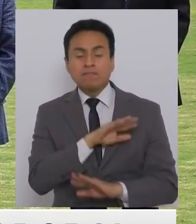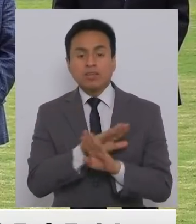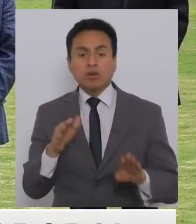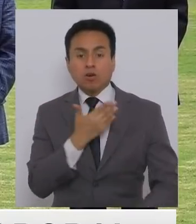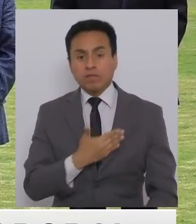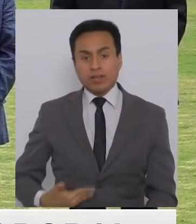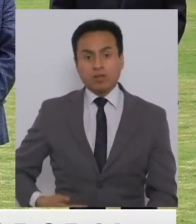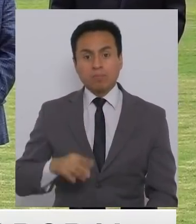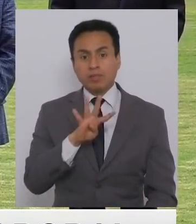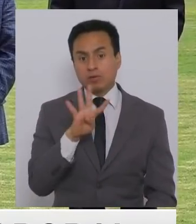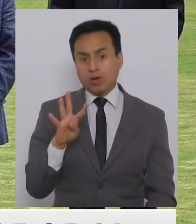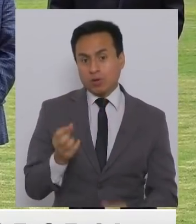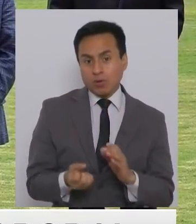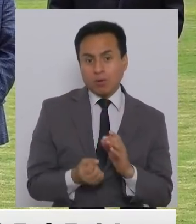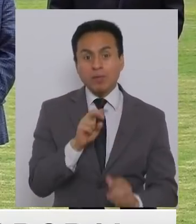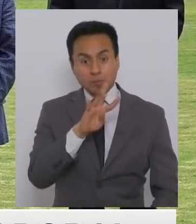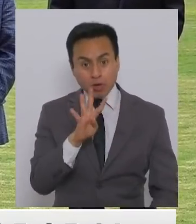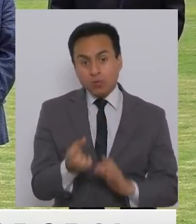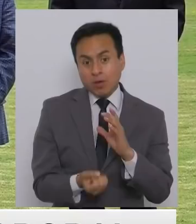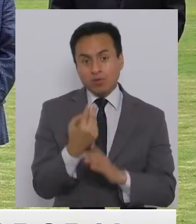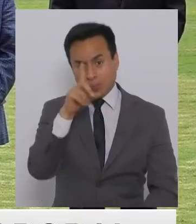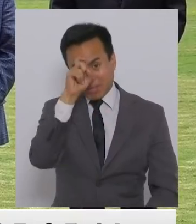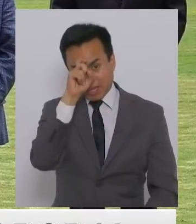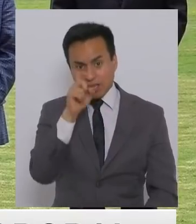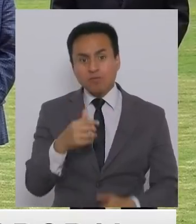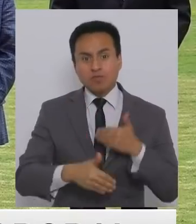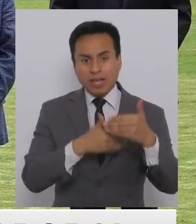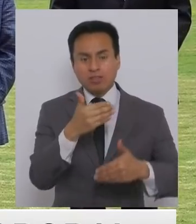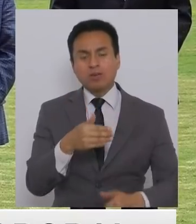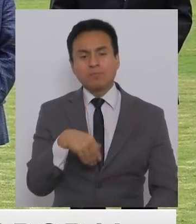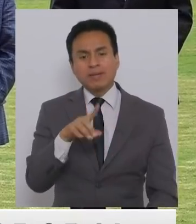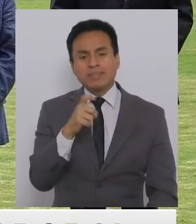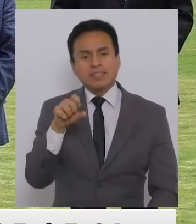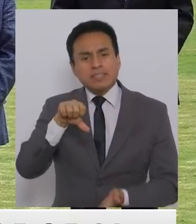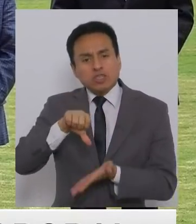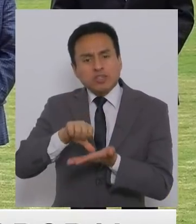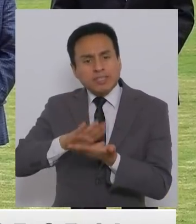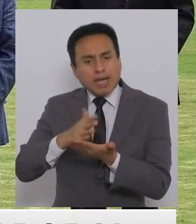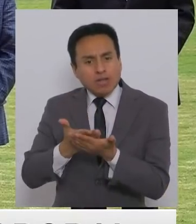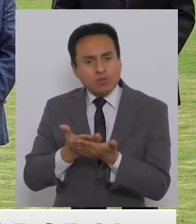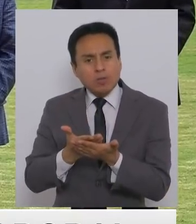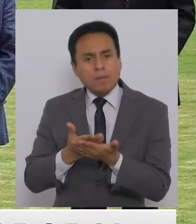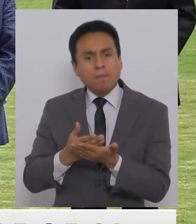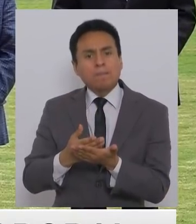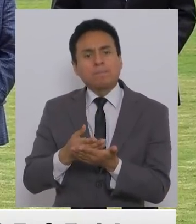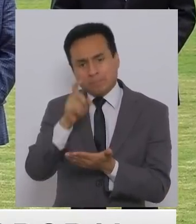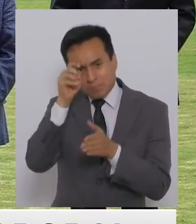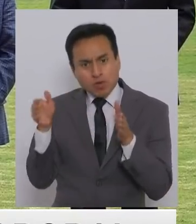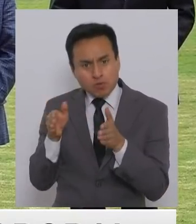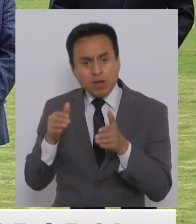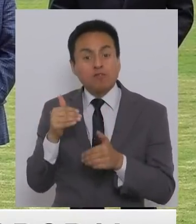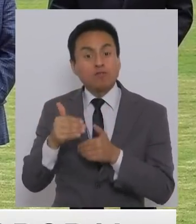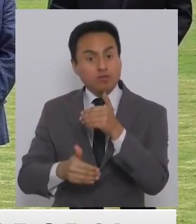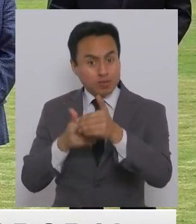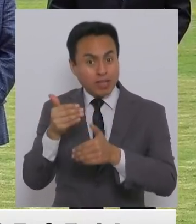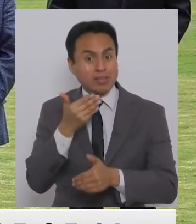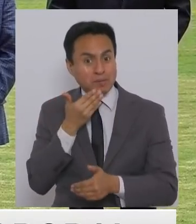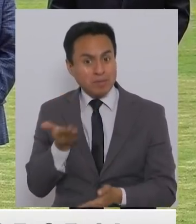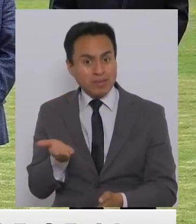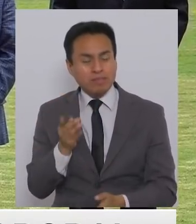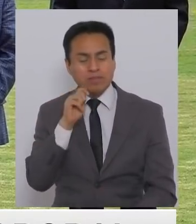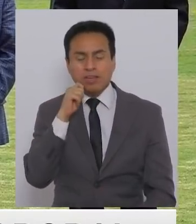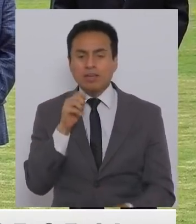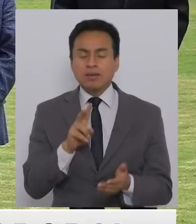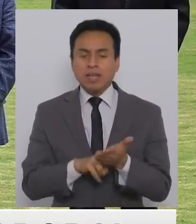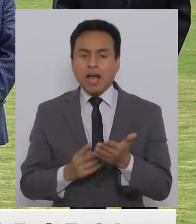tendremos 24 nuevos hospitales funcionando y más de 100 centros de salud primarios funcionando, lo cual es un